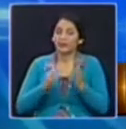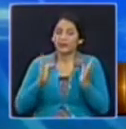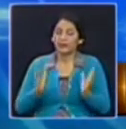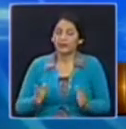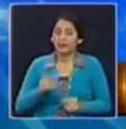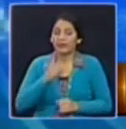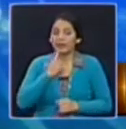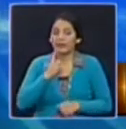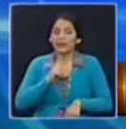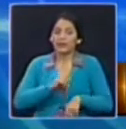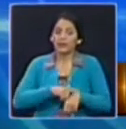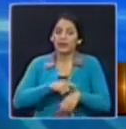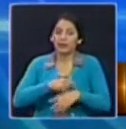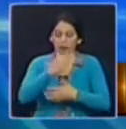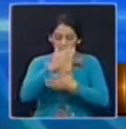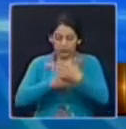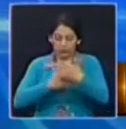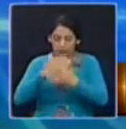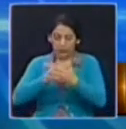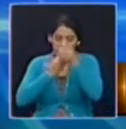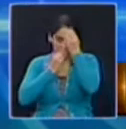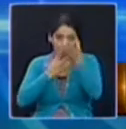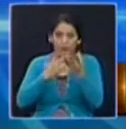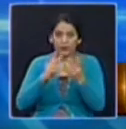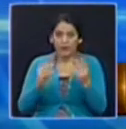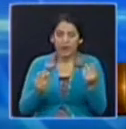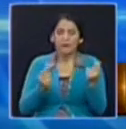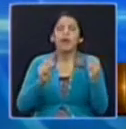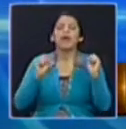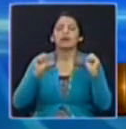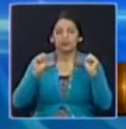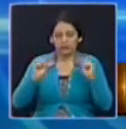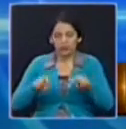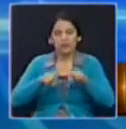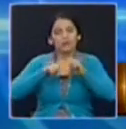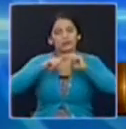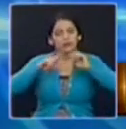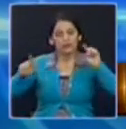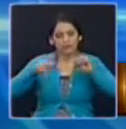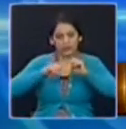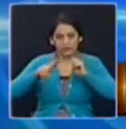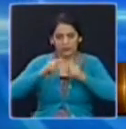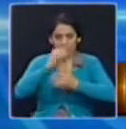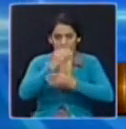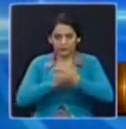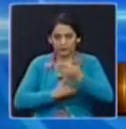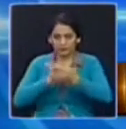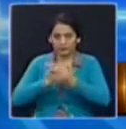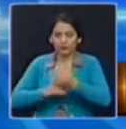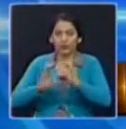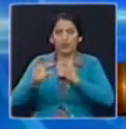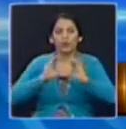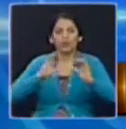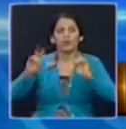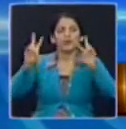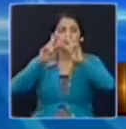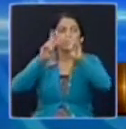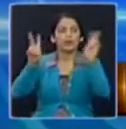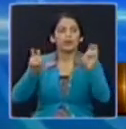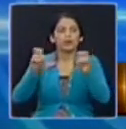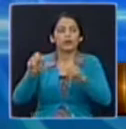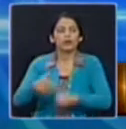informe, que es muy diferente, ¿no? Porque tendremos que abordar 3 temas en concreto, según se ha anunciado,